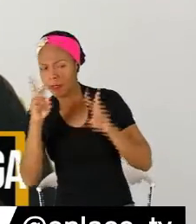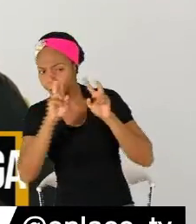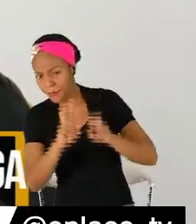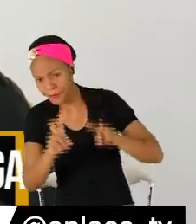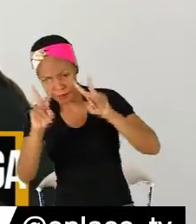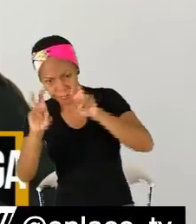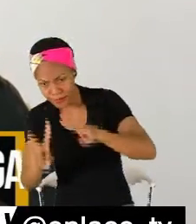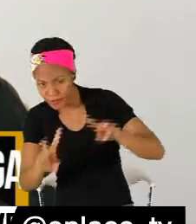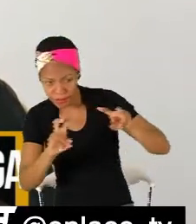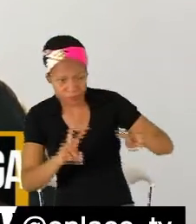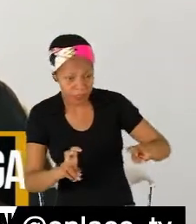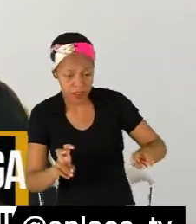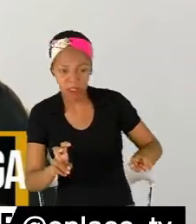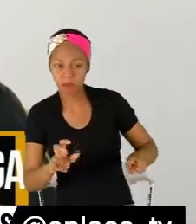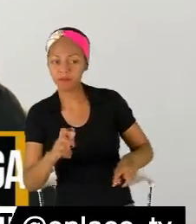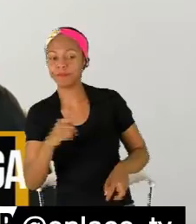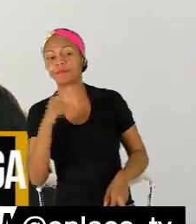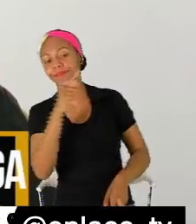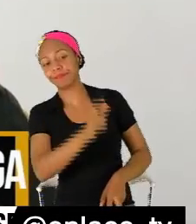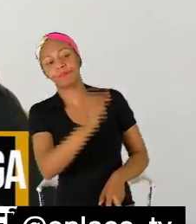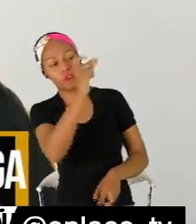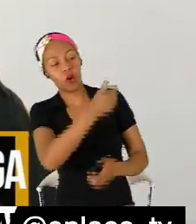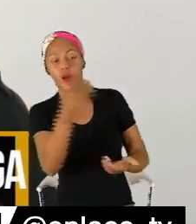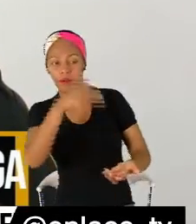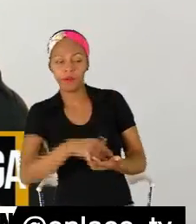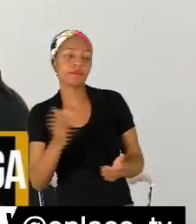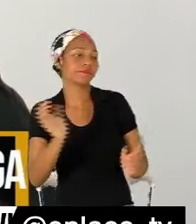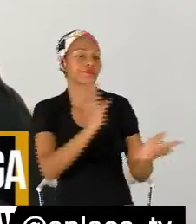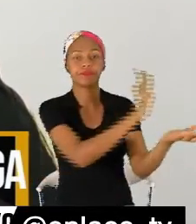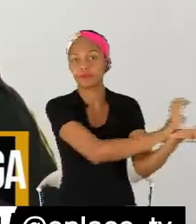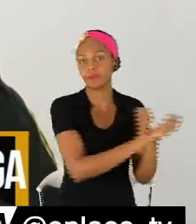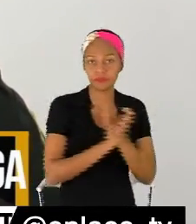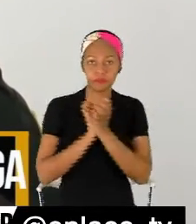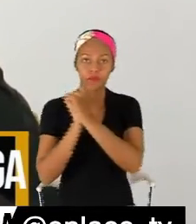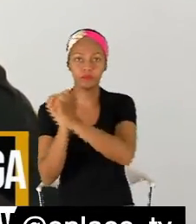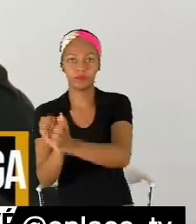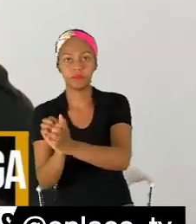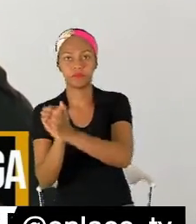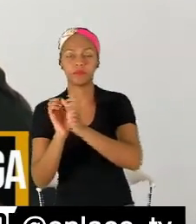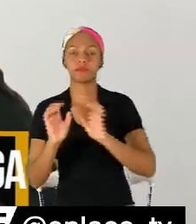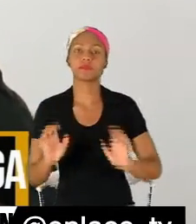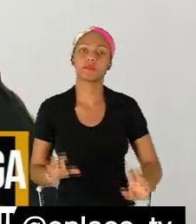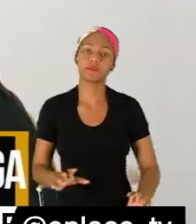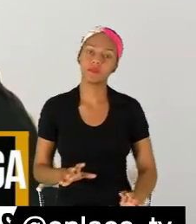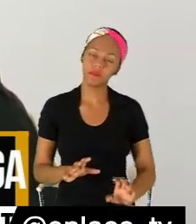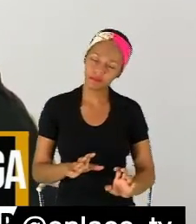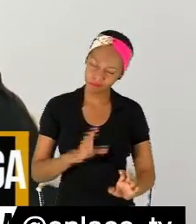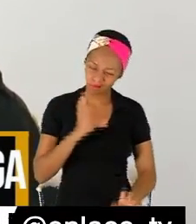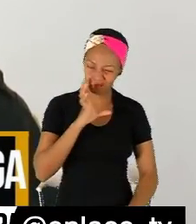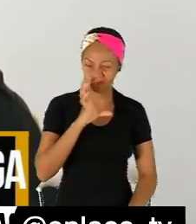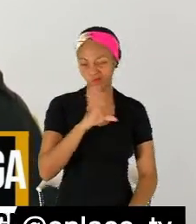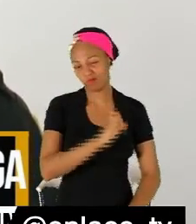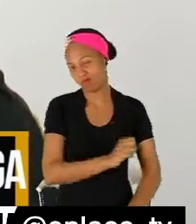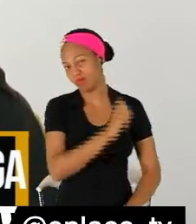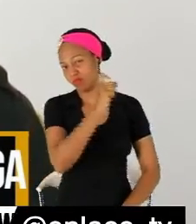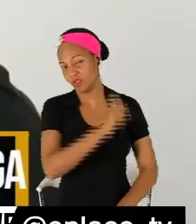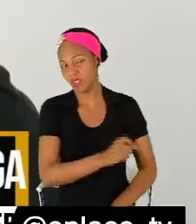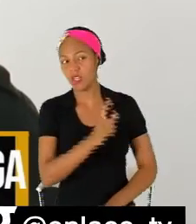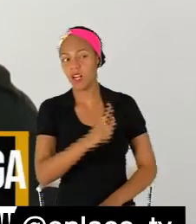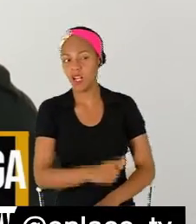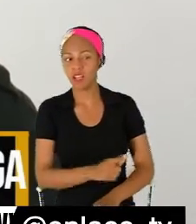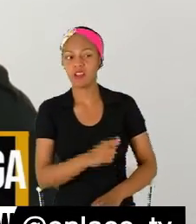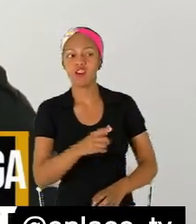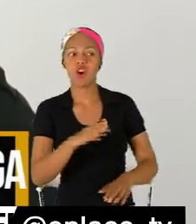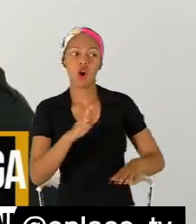persona. Con esta captura se pretende establecer la responsabilidad de este sujeto y su organización